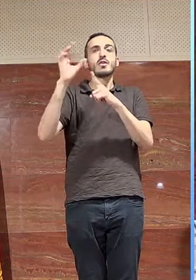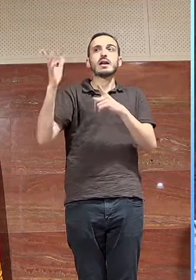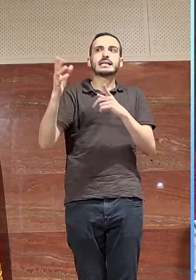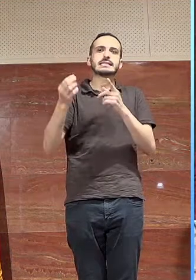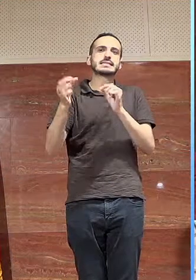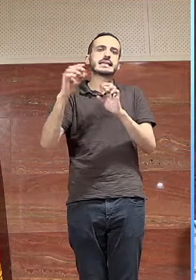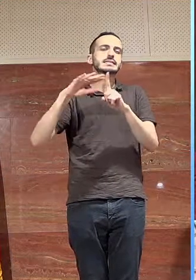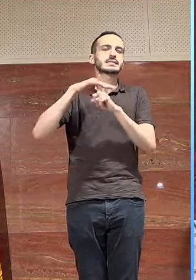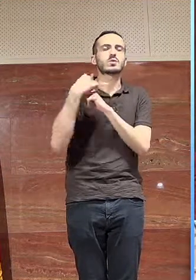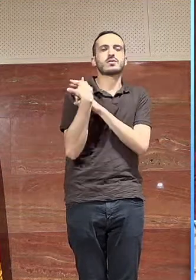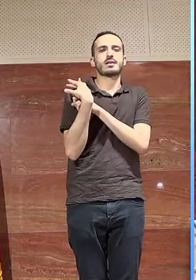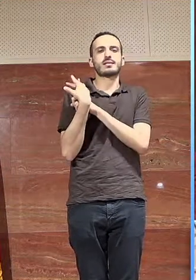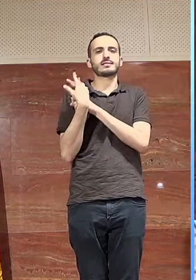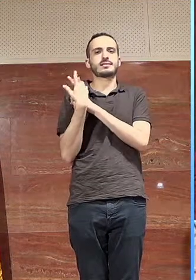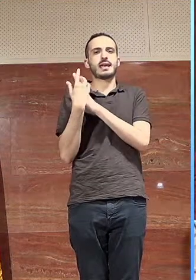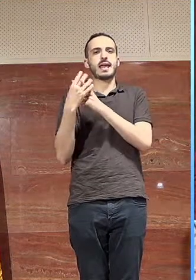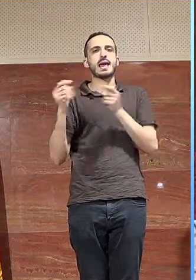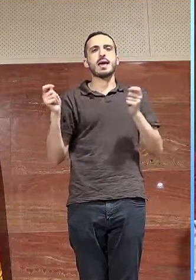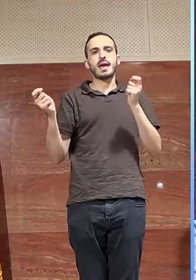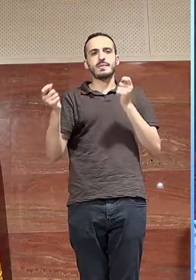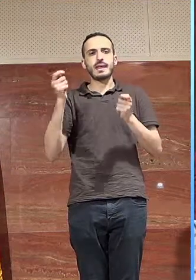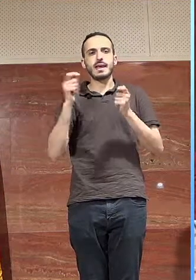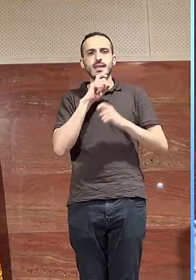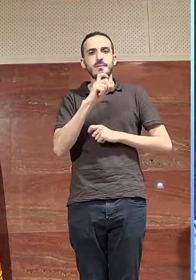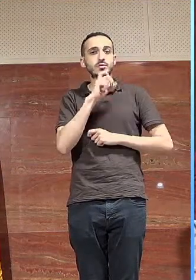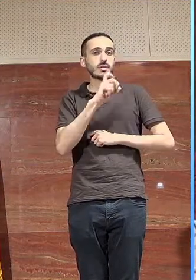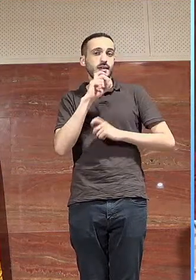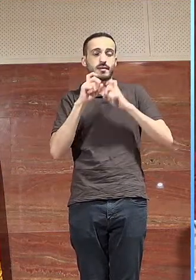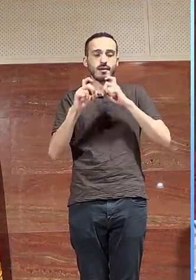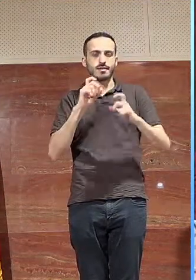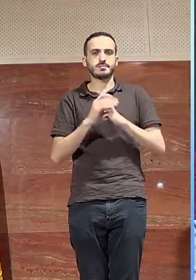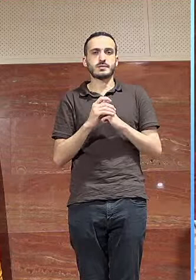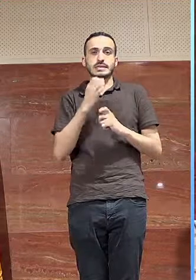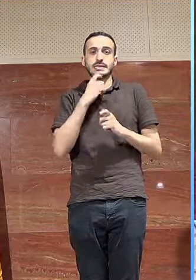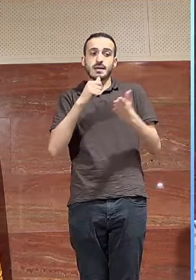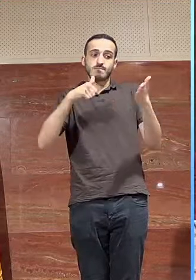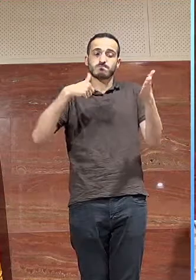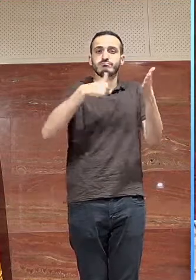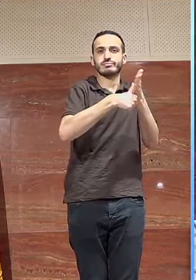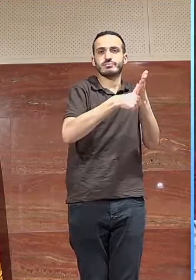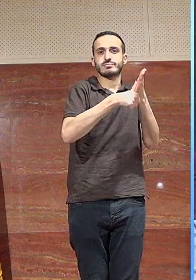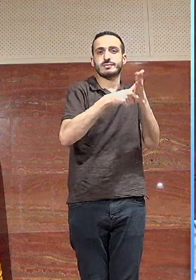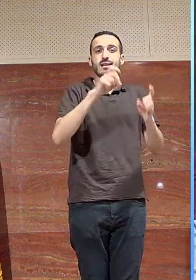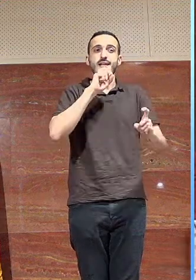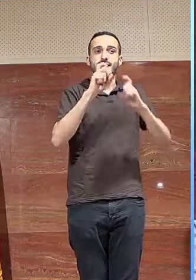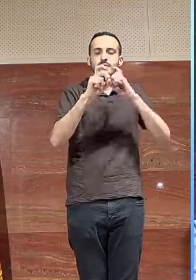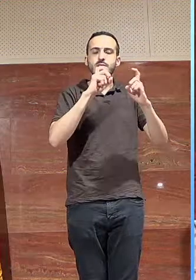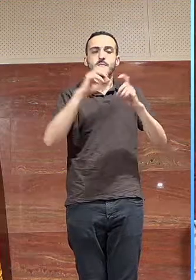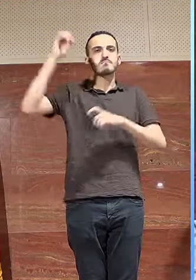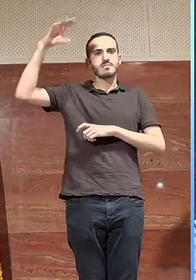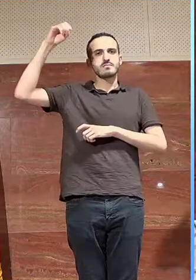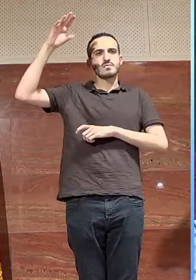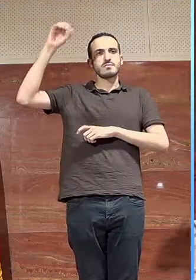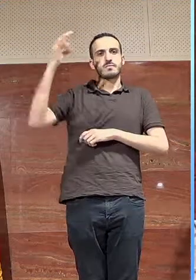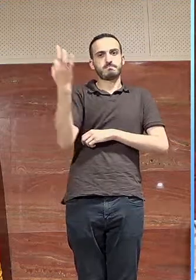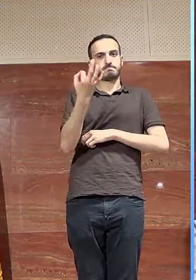comunicación con el exterior, ¿no? No es habitual, pues bueno, que si aprietas el botón de alarma, pues tenga un indicador luminoso o